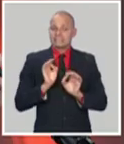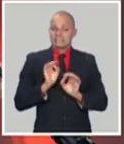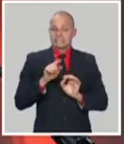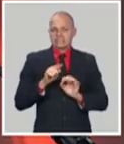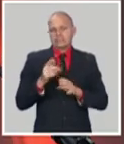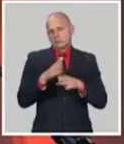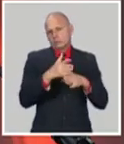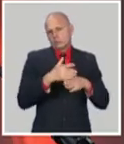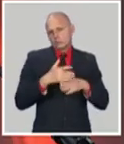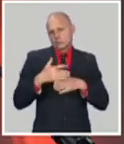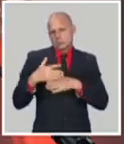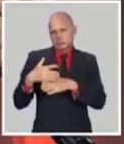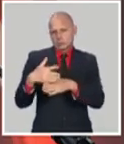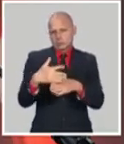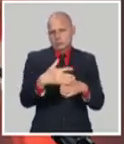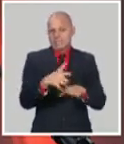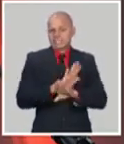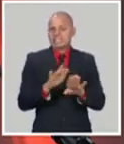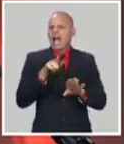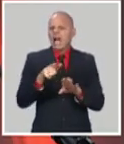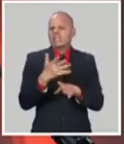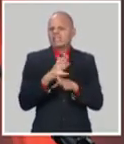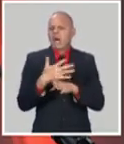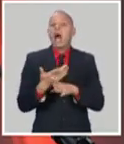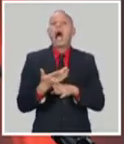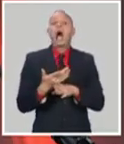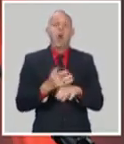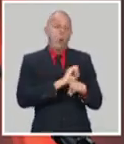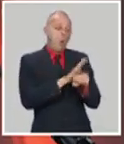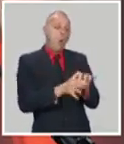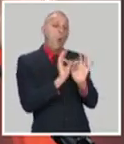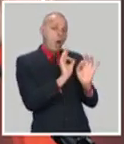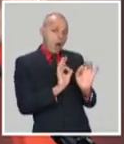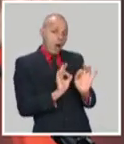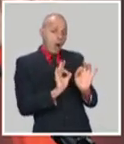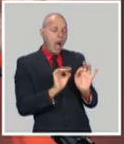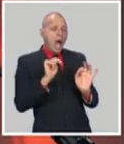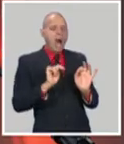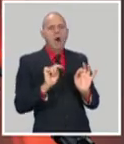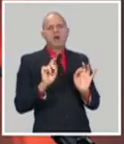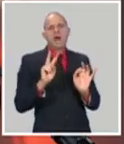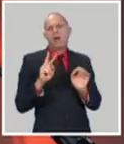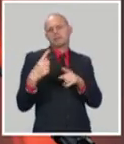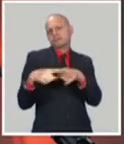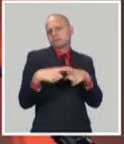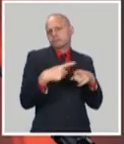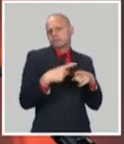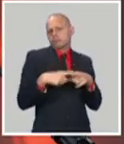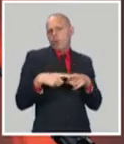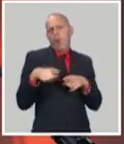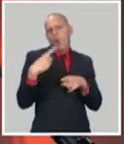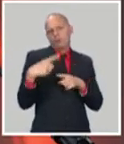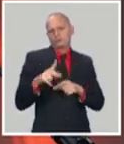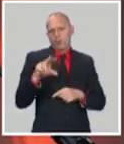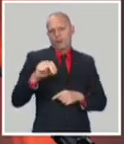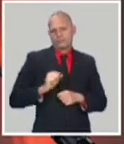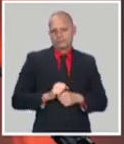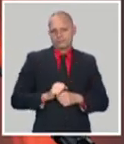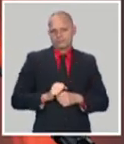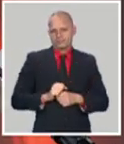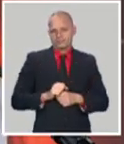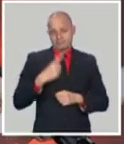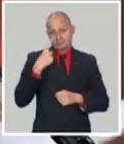varias mutaciones, ya son variantes del original. Y son variantes. Es decir, eso es por decirlo en forma